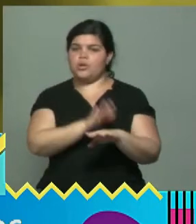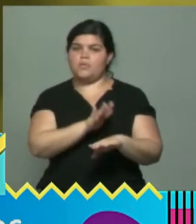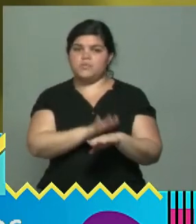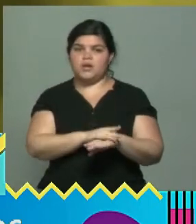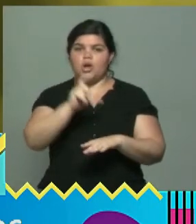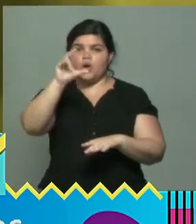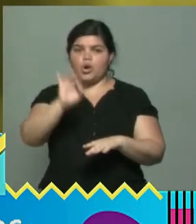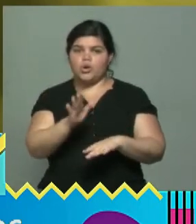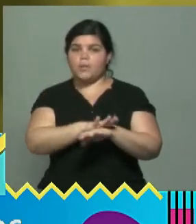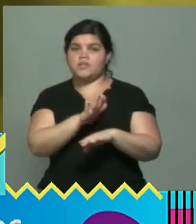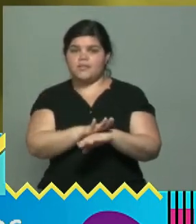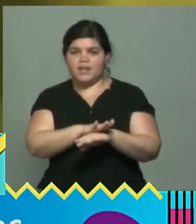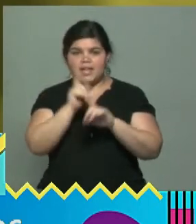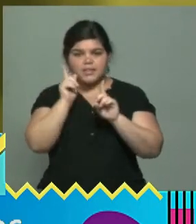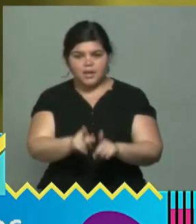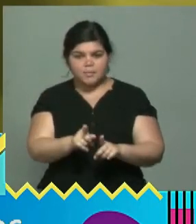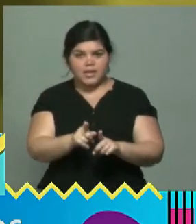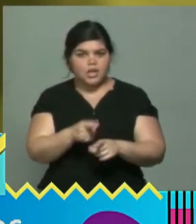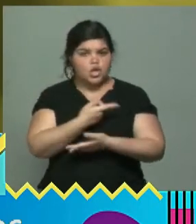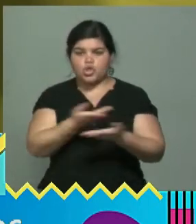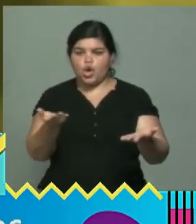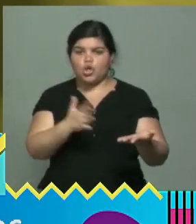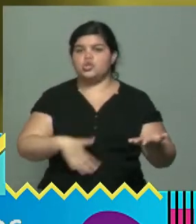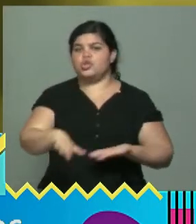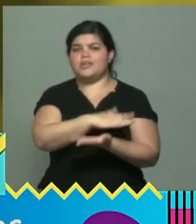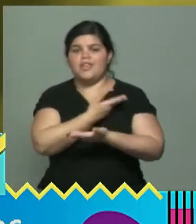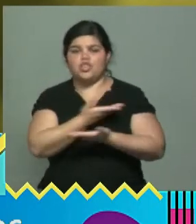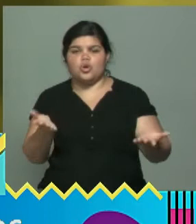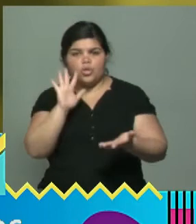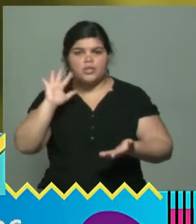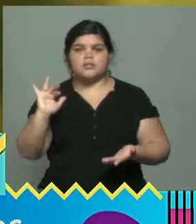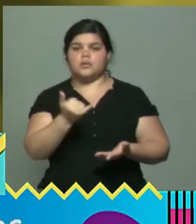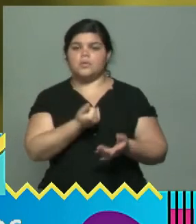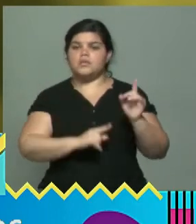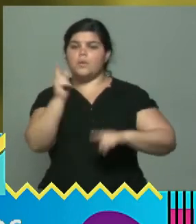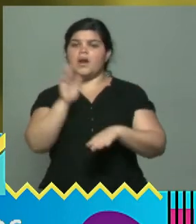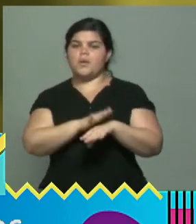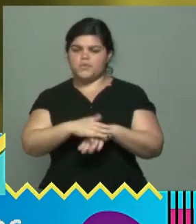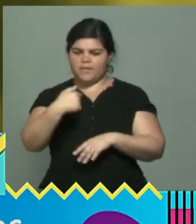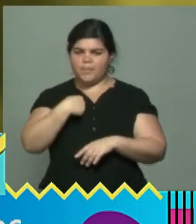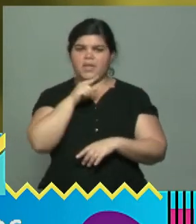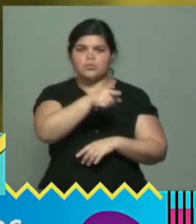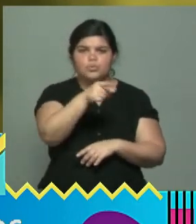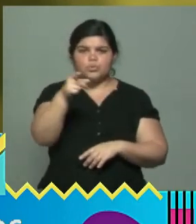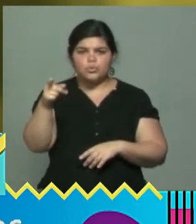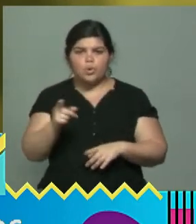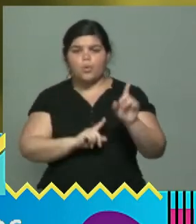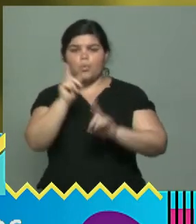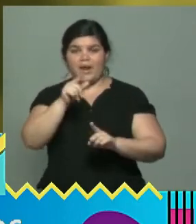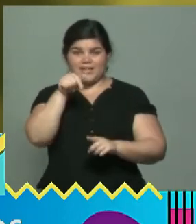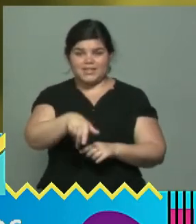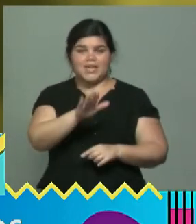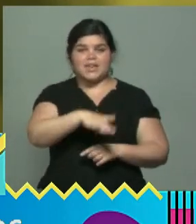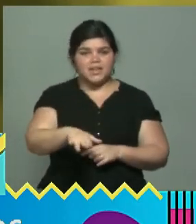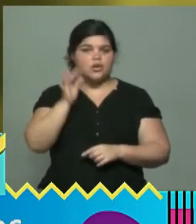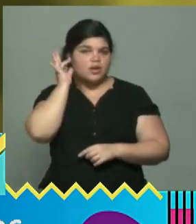la corresponsabilidad, como lo decíamos al principio, tiene que ver con todos darnos cuenta de cuál es nuestra responsabilidad en función de ese niño, niña o